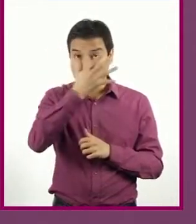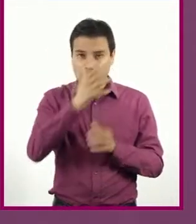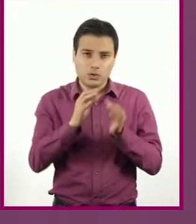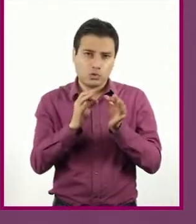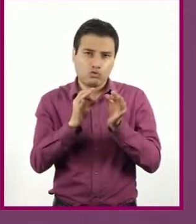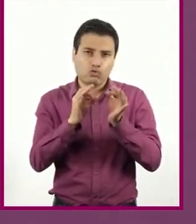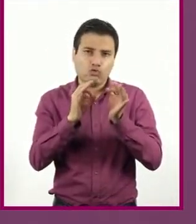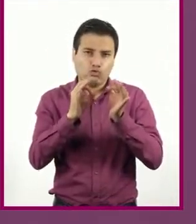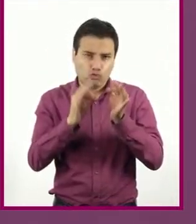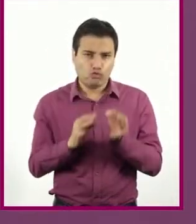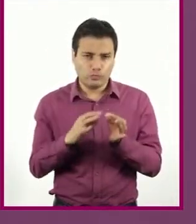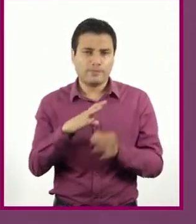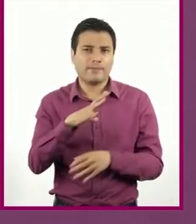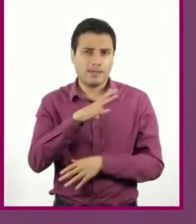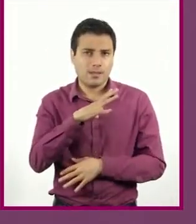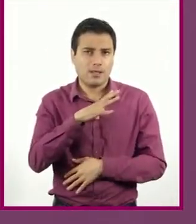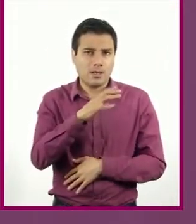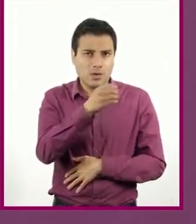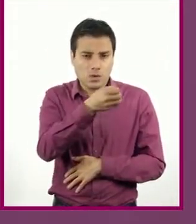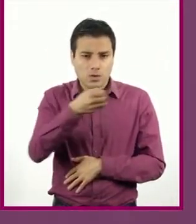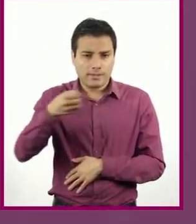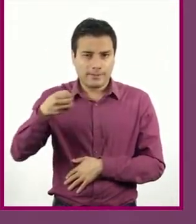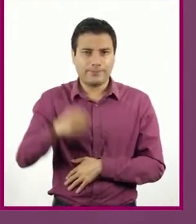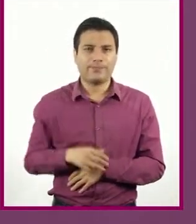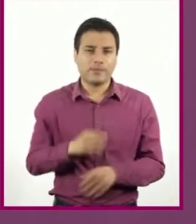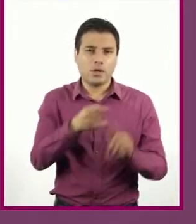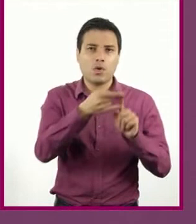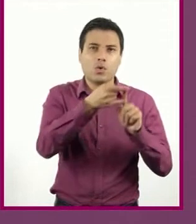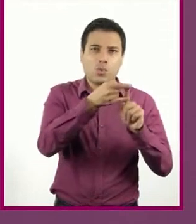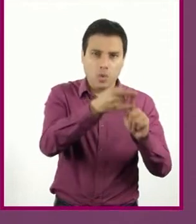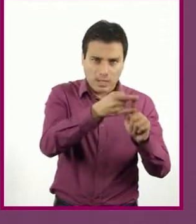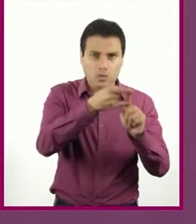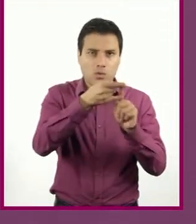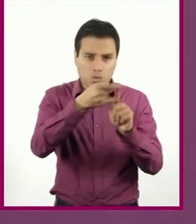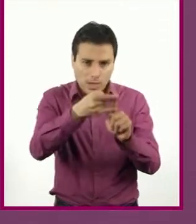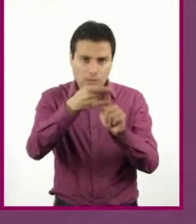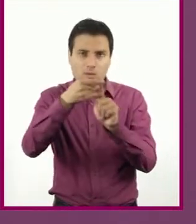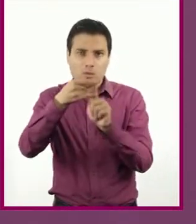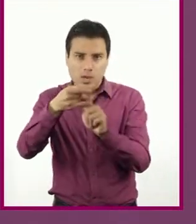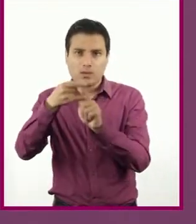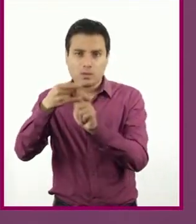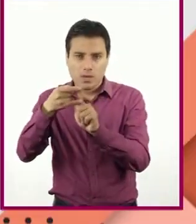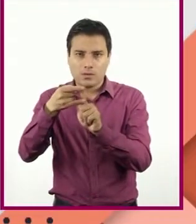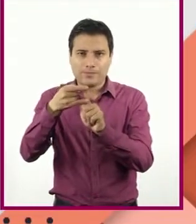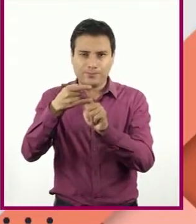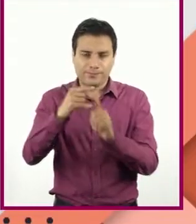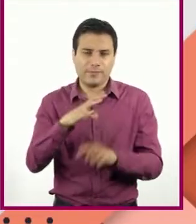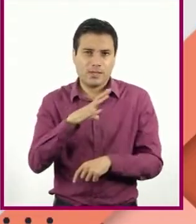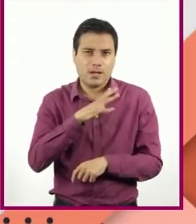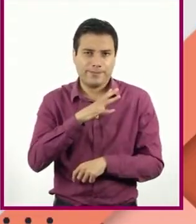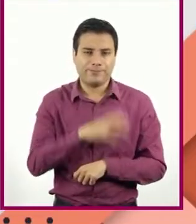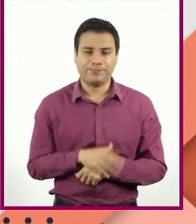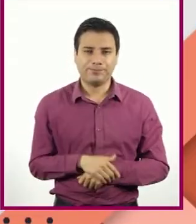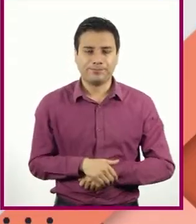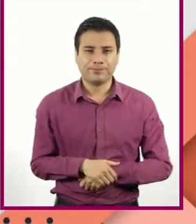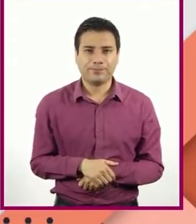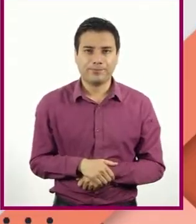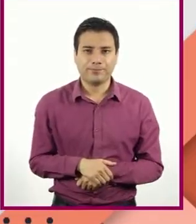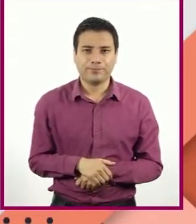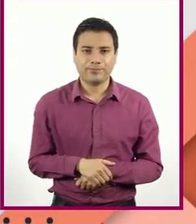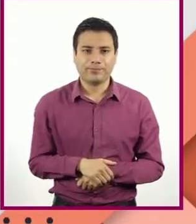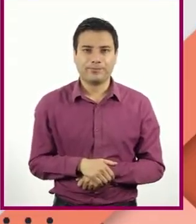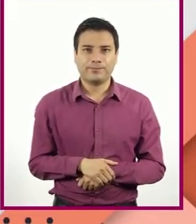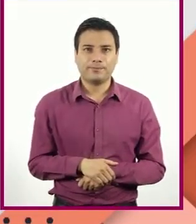secuencia narrativa a partir de las viñetas que muestran diferentes acciones en la historia. La